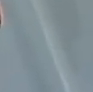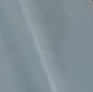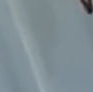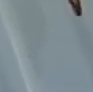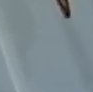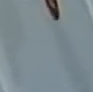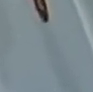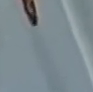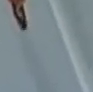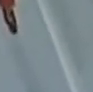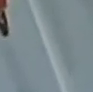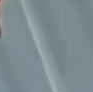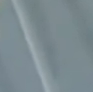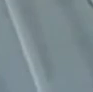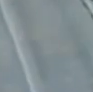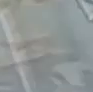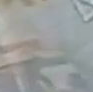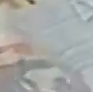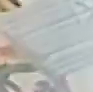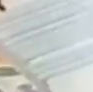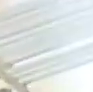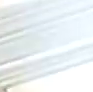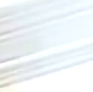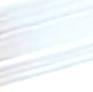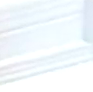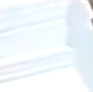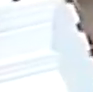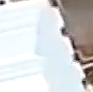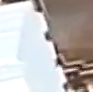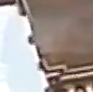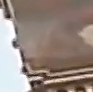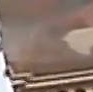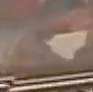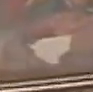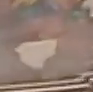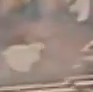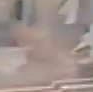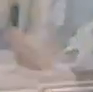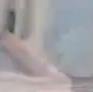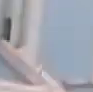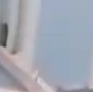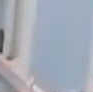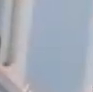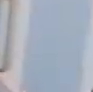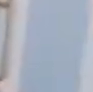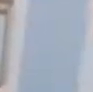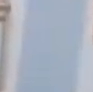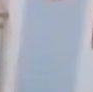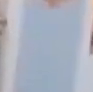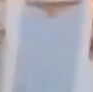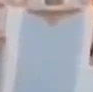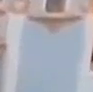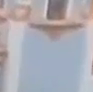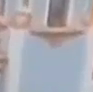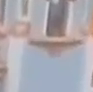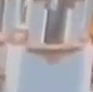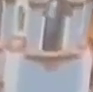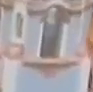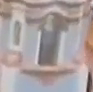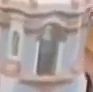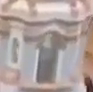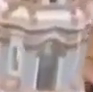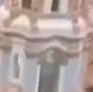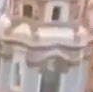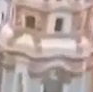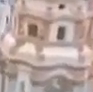Juan Germán Rocio, promotor e inspirador de las ideas, valores y principios de la independencia, así ha sido recordado durante la historia, además defensor de la causa